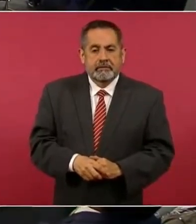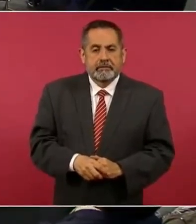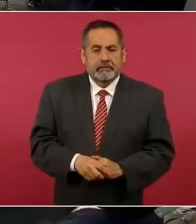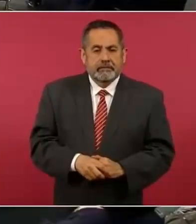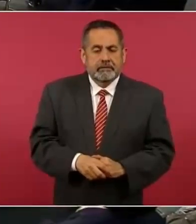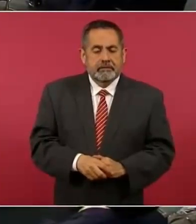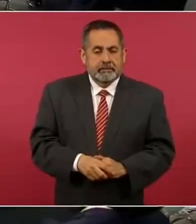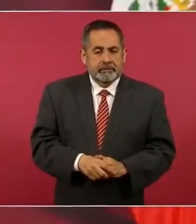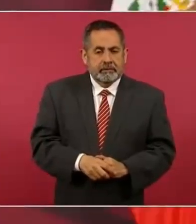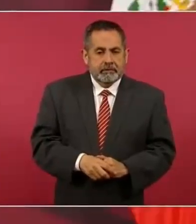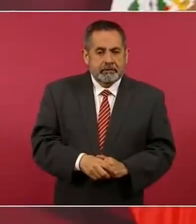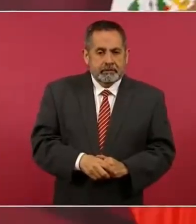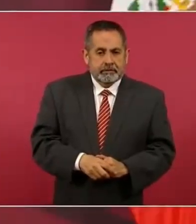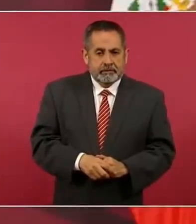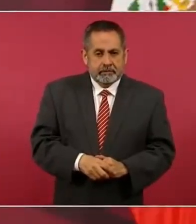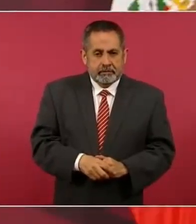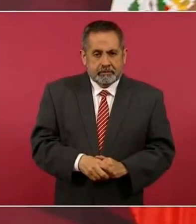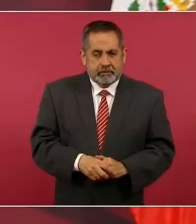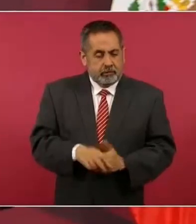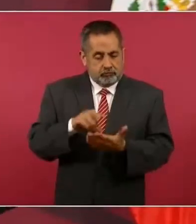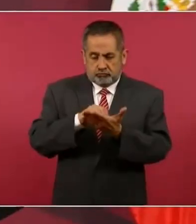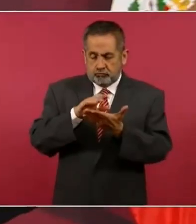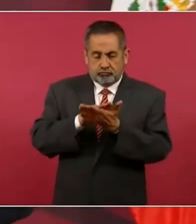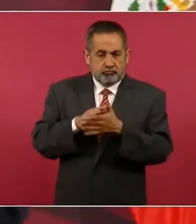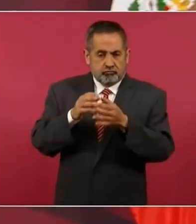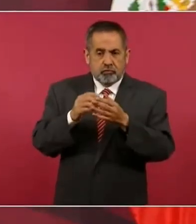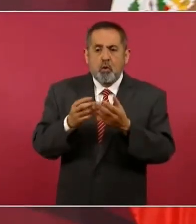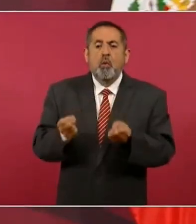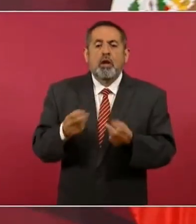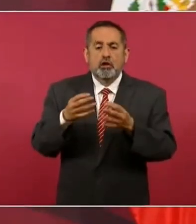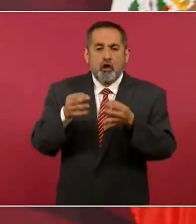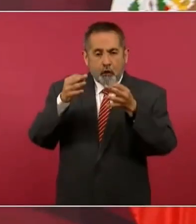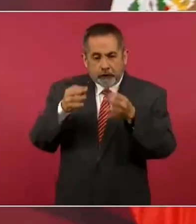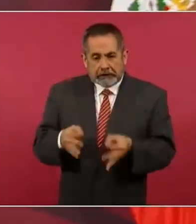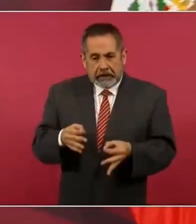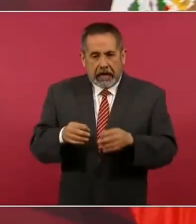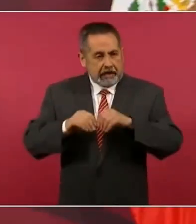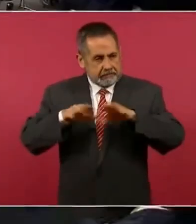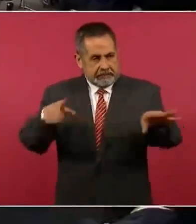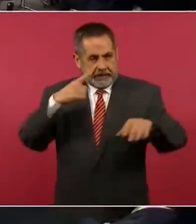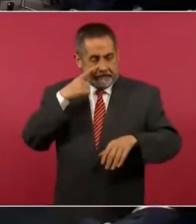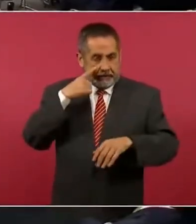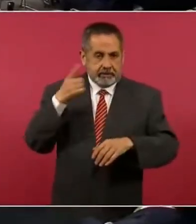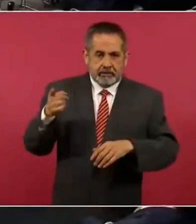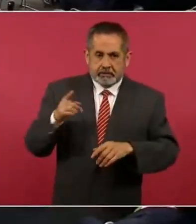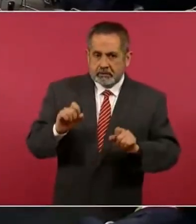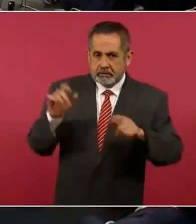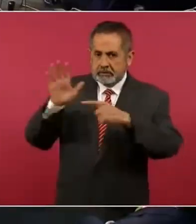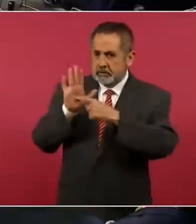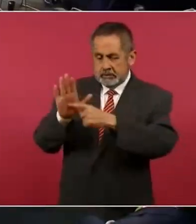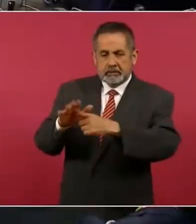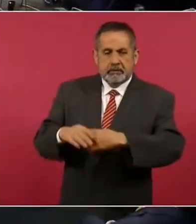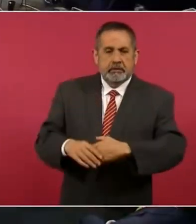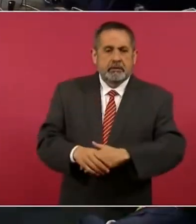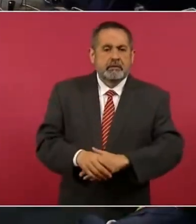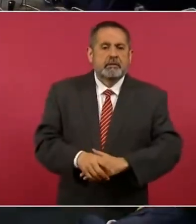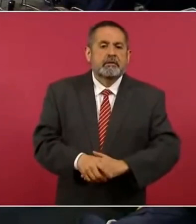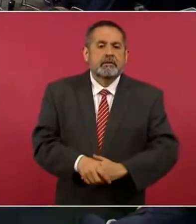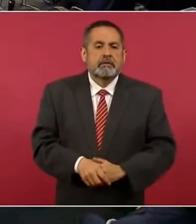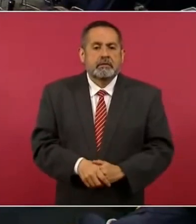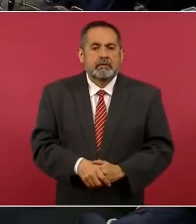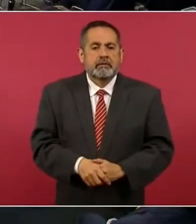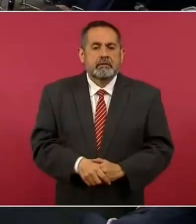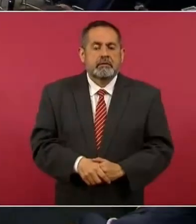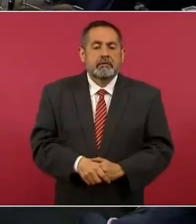Son, ahora sí que las cifras oficiales. A ver si las tienes.